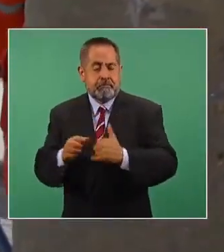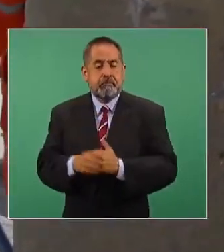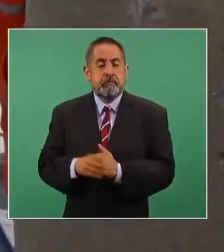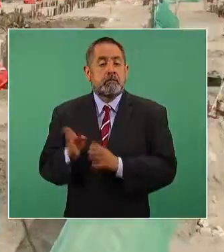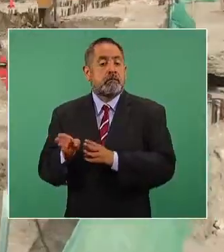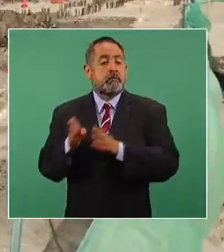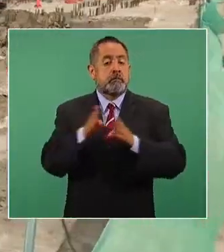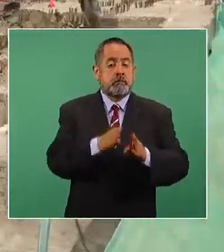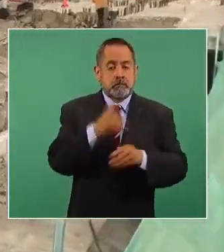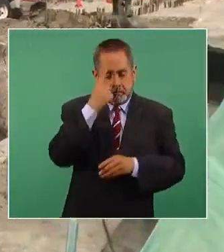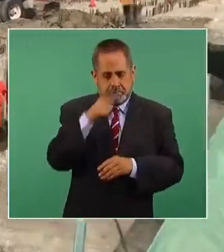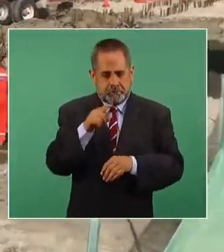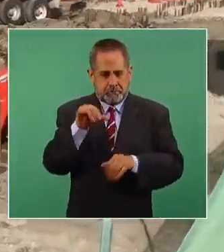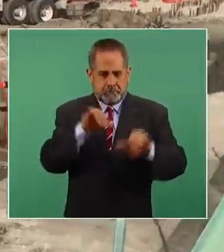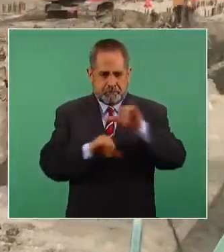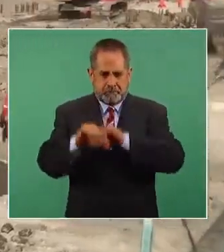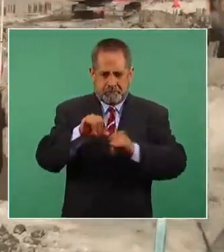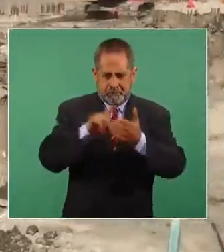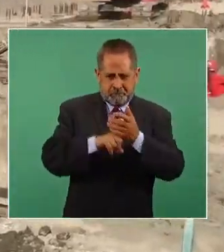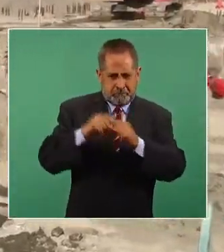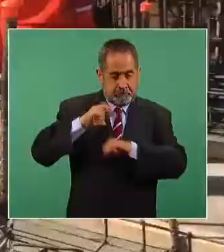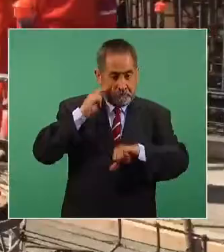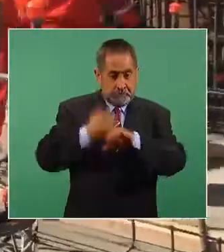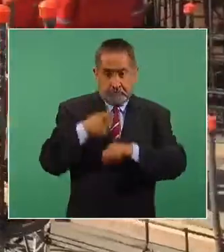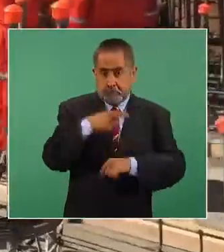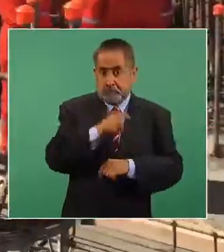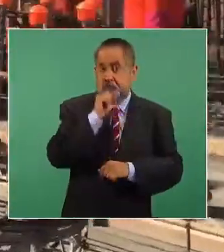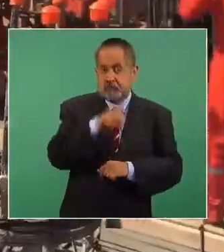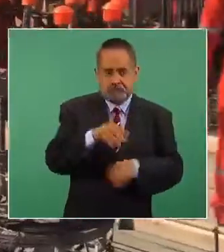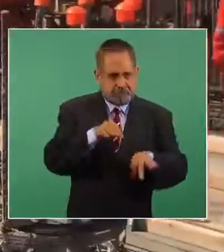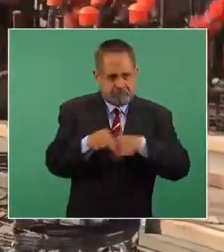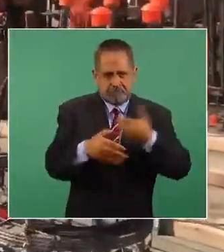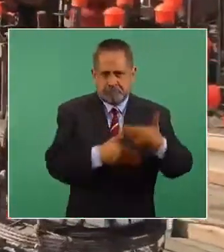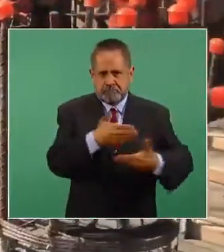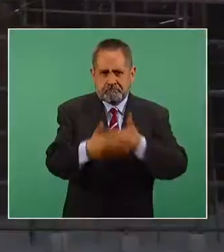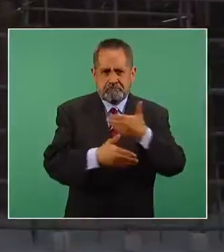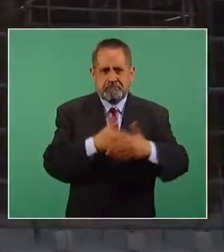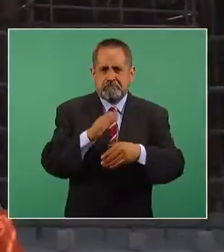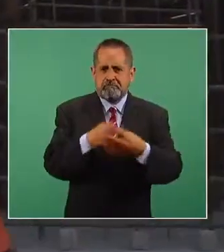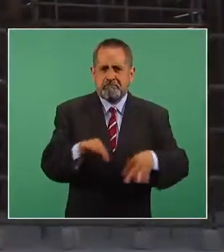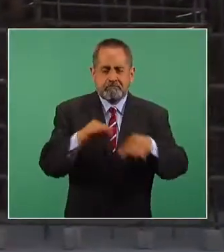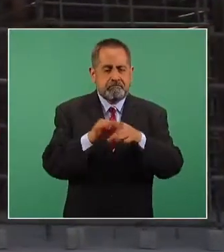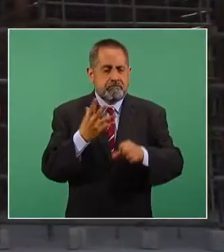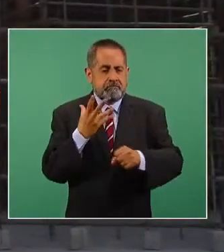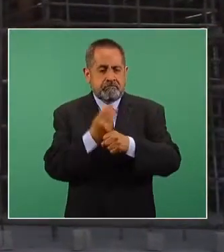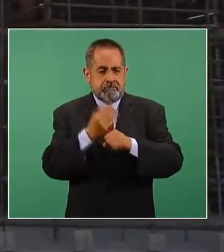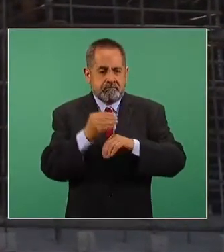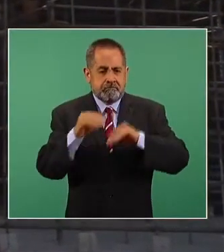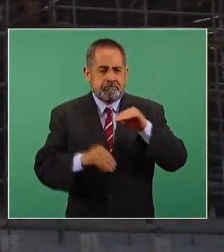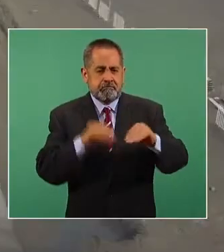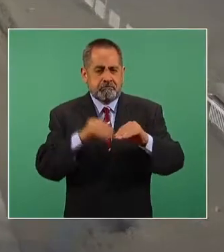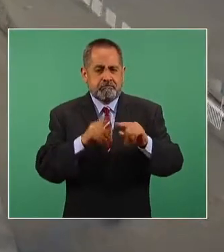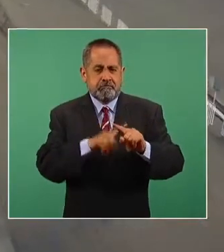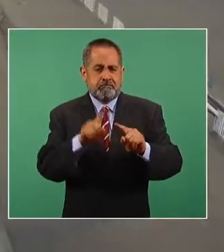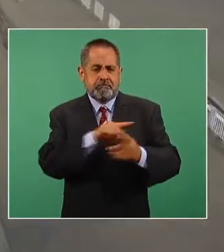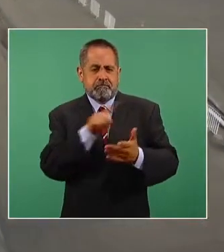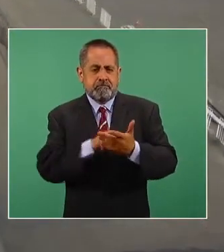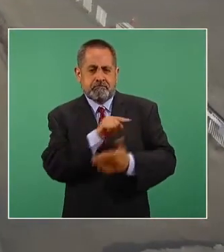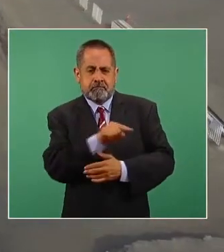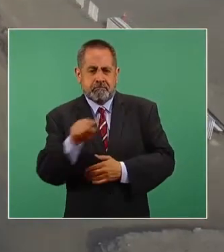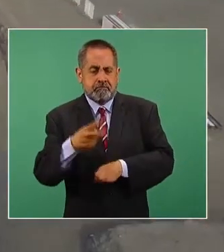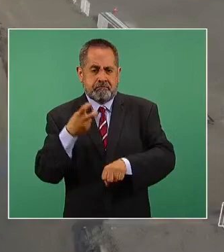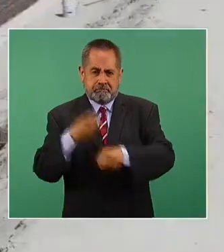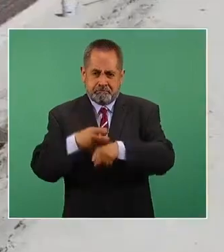a cargo de Samsung y Techin, también se encuentran en la etapa de trabajo en racks principales y de integración de todas sus plantas, así como la